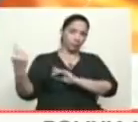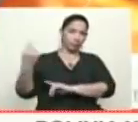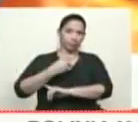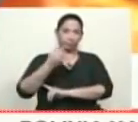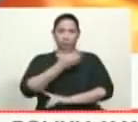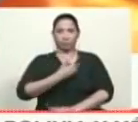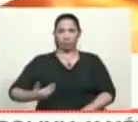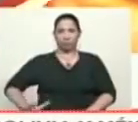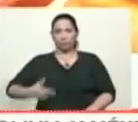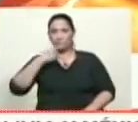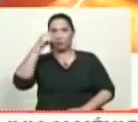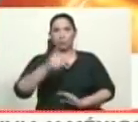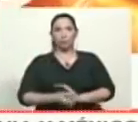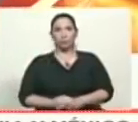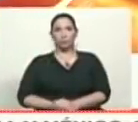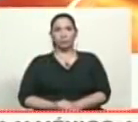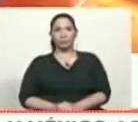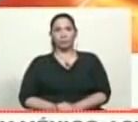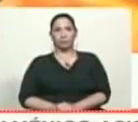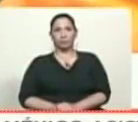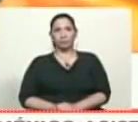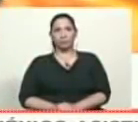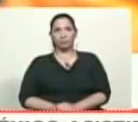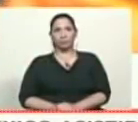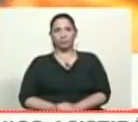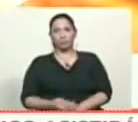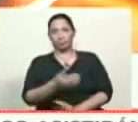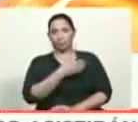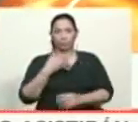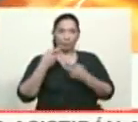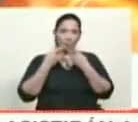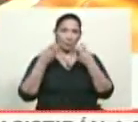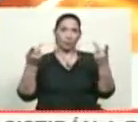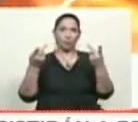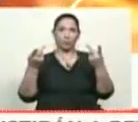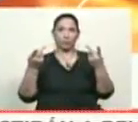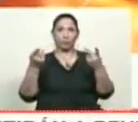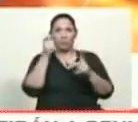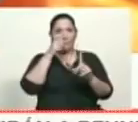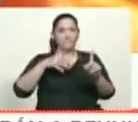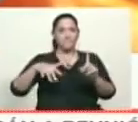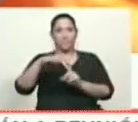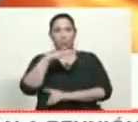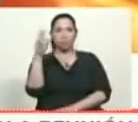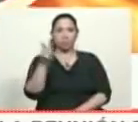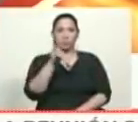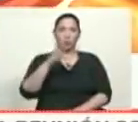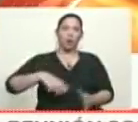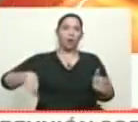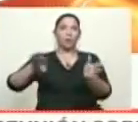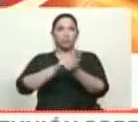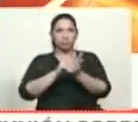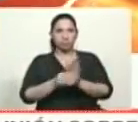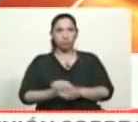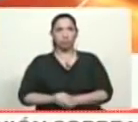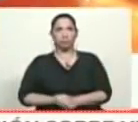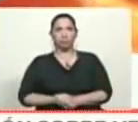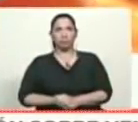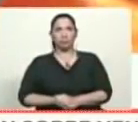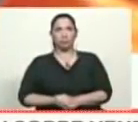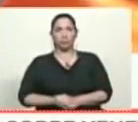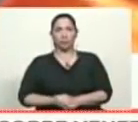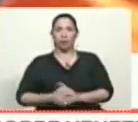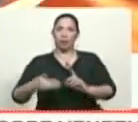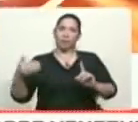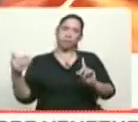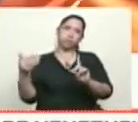presidente Nicolás Maduro, quiero informarles al pueblo venezolano que nuevamente hemos recibido el ataque del Sistema